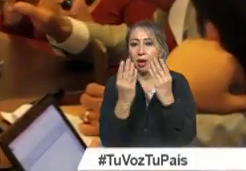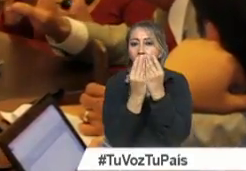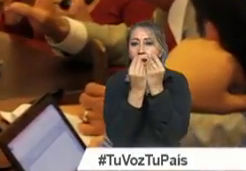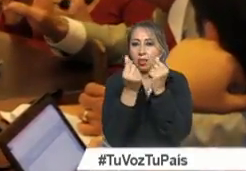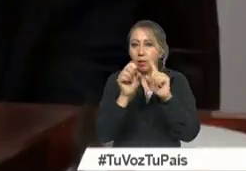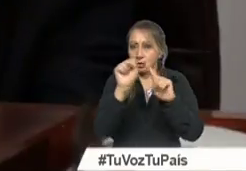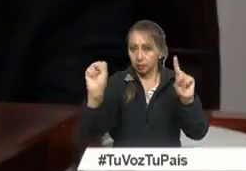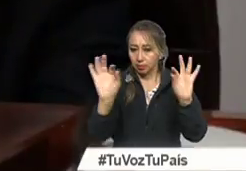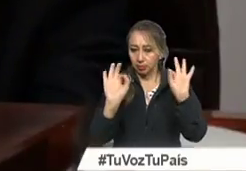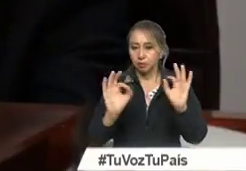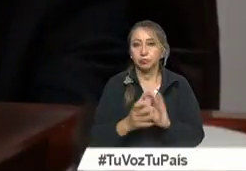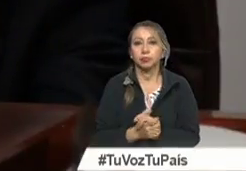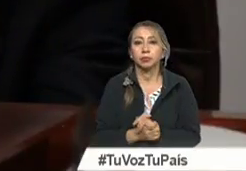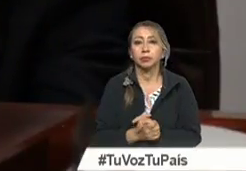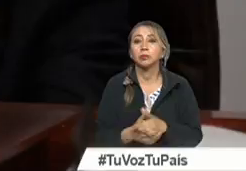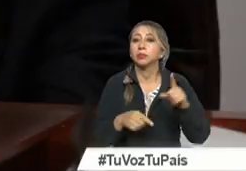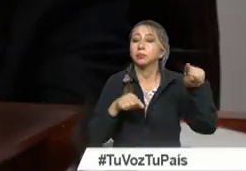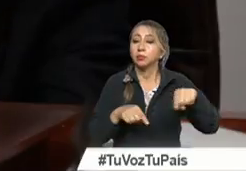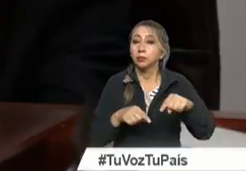sistema